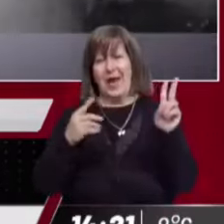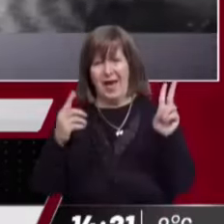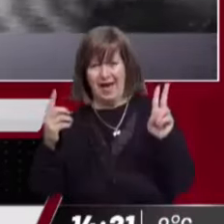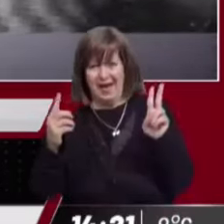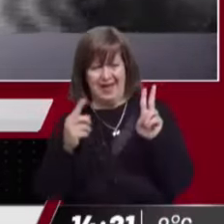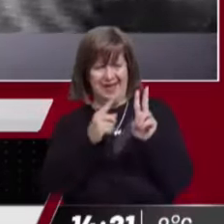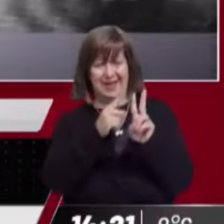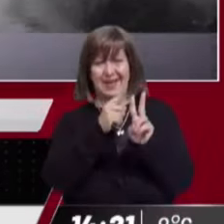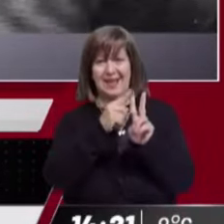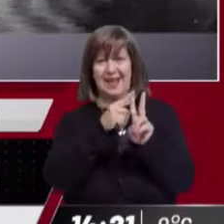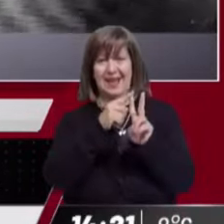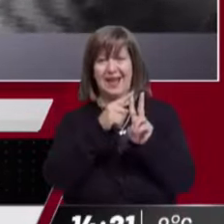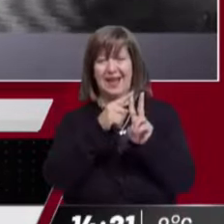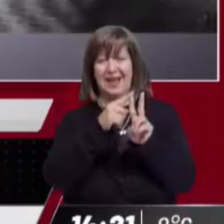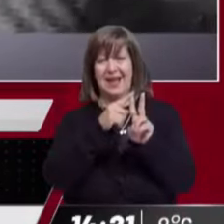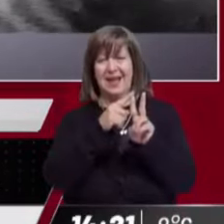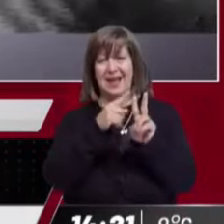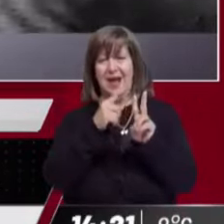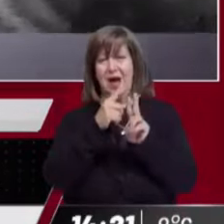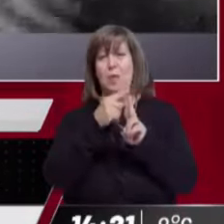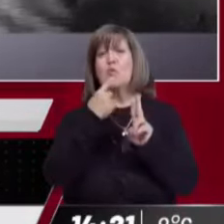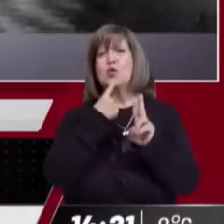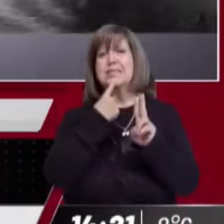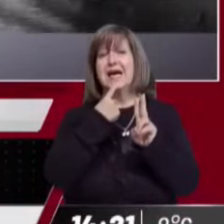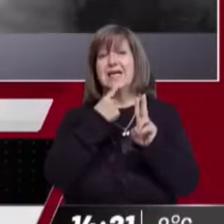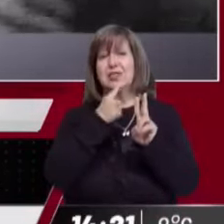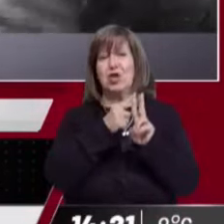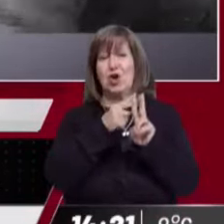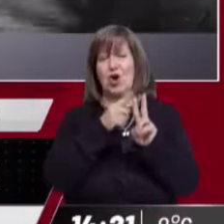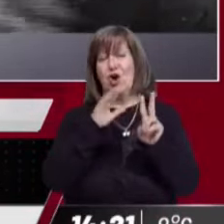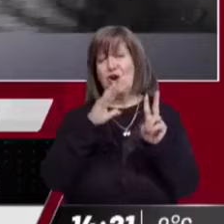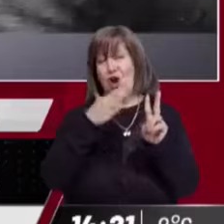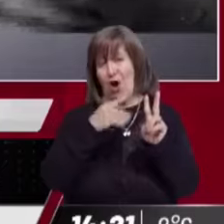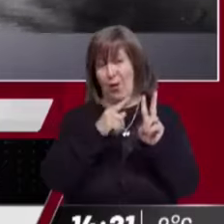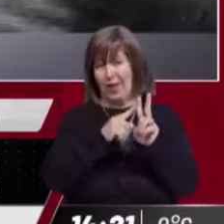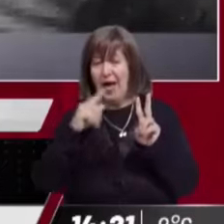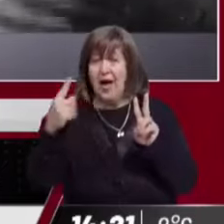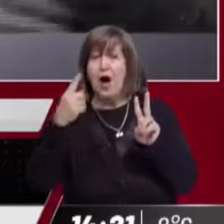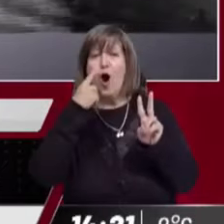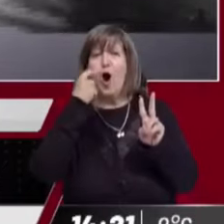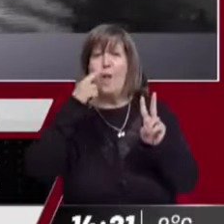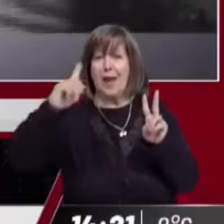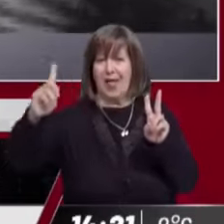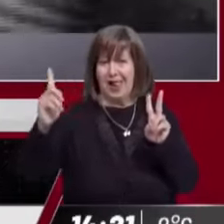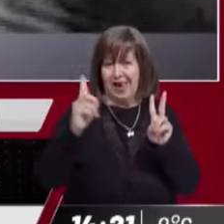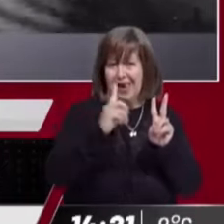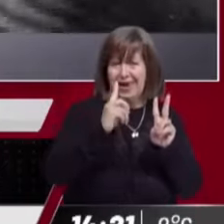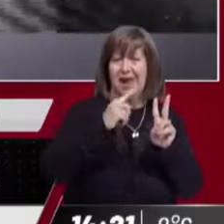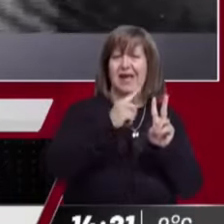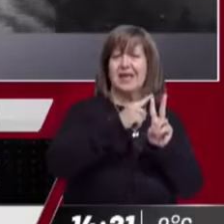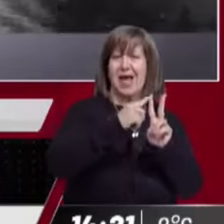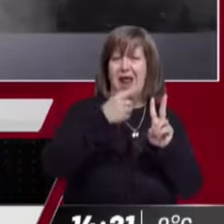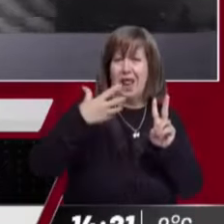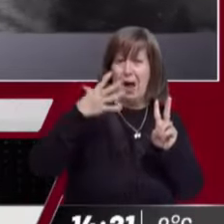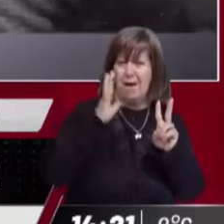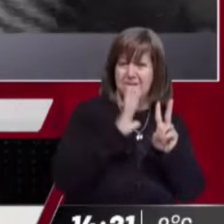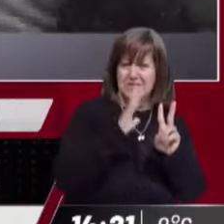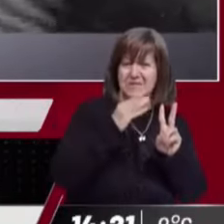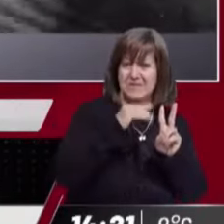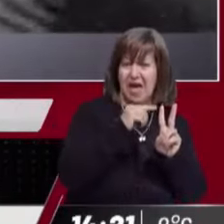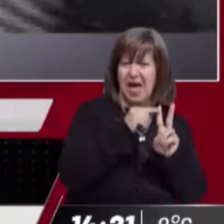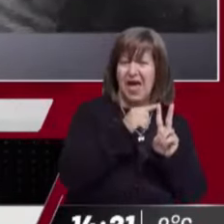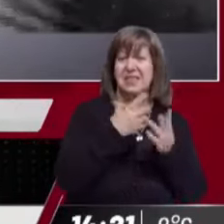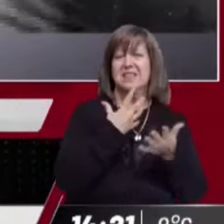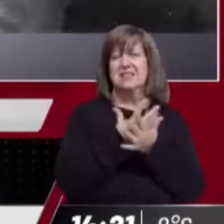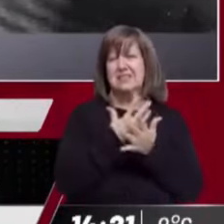la víctima. Luego, ellos, por esta actitud de querer por ahí de buscarlo, empezar a agredirlo,